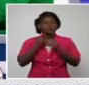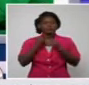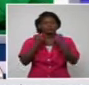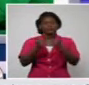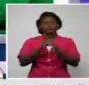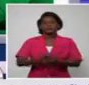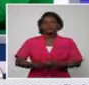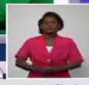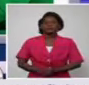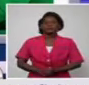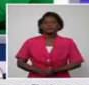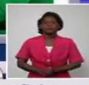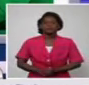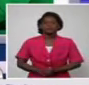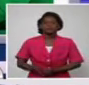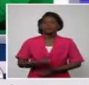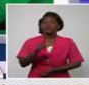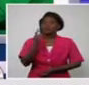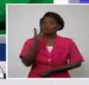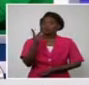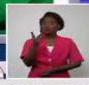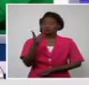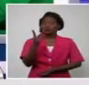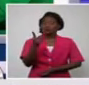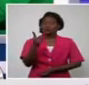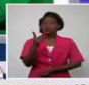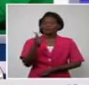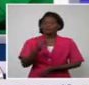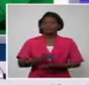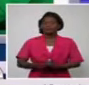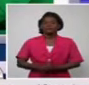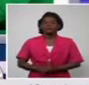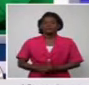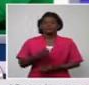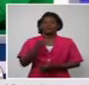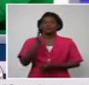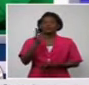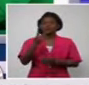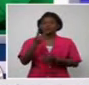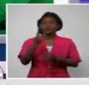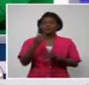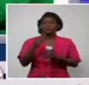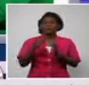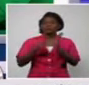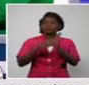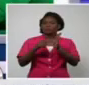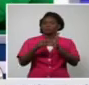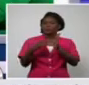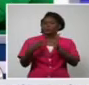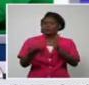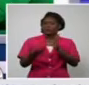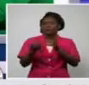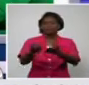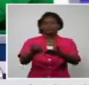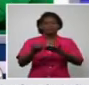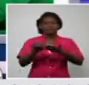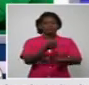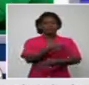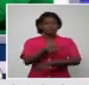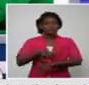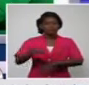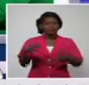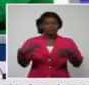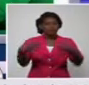identifico dos en los cuales la población puede apoyar mucho. Uno es con la responsabilidad